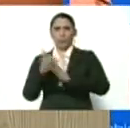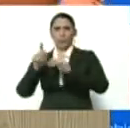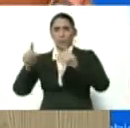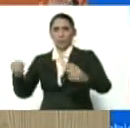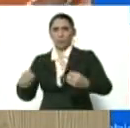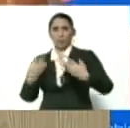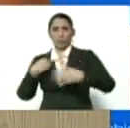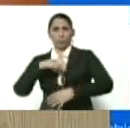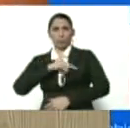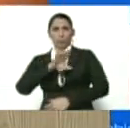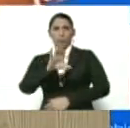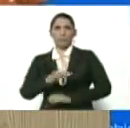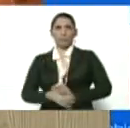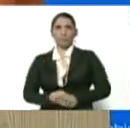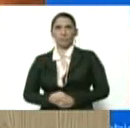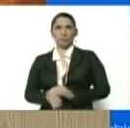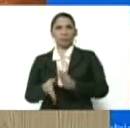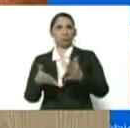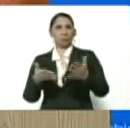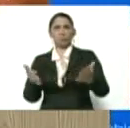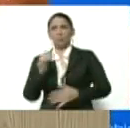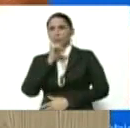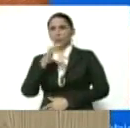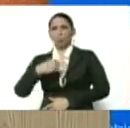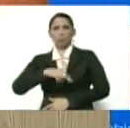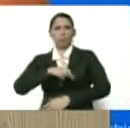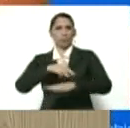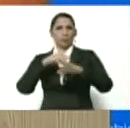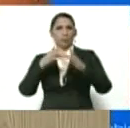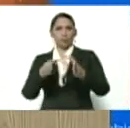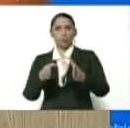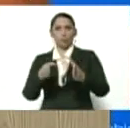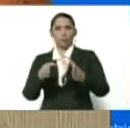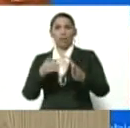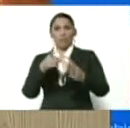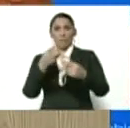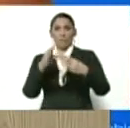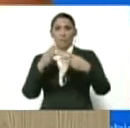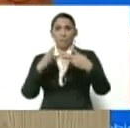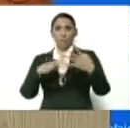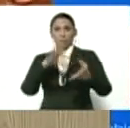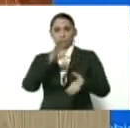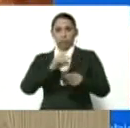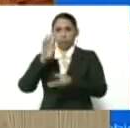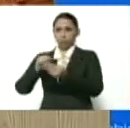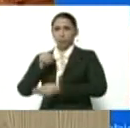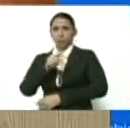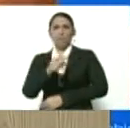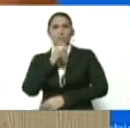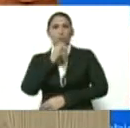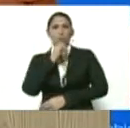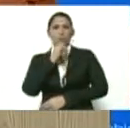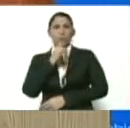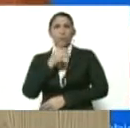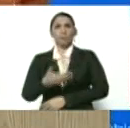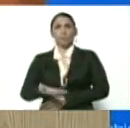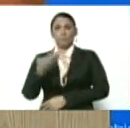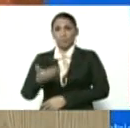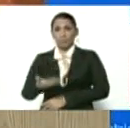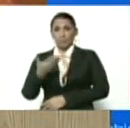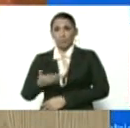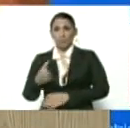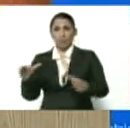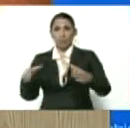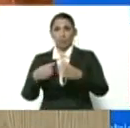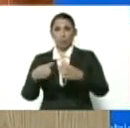nuestro país. ¿Qué informó nuestro ministro? Es la caracterización y de allí la importancia de estas reuniones virtuales que